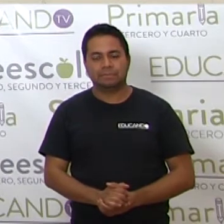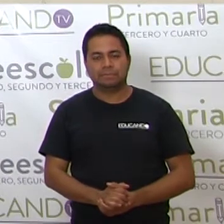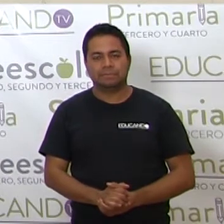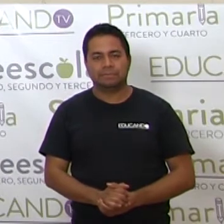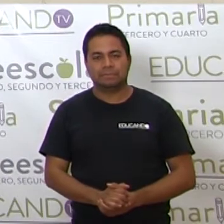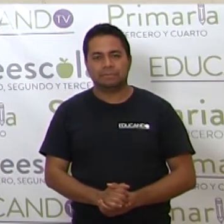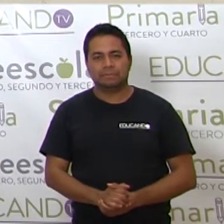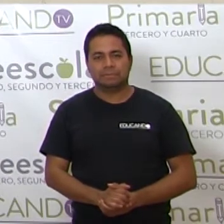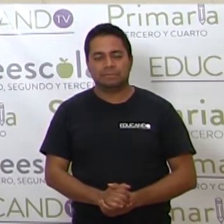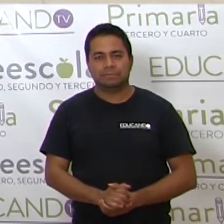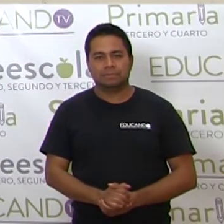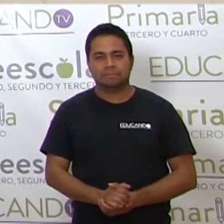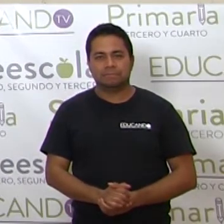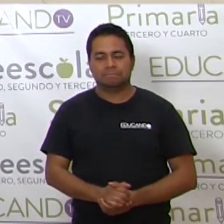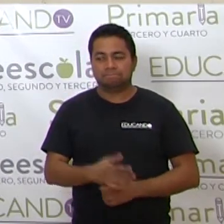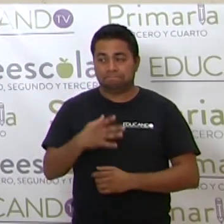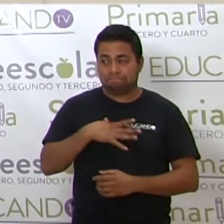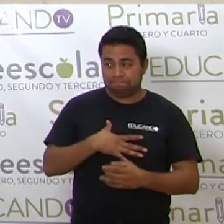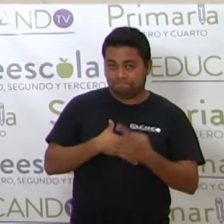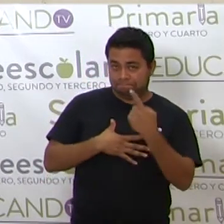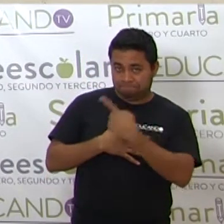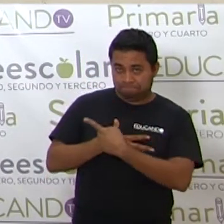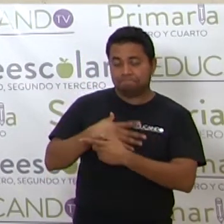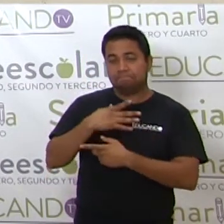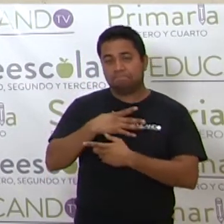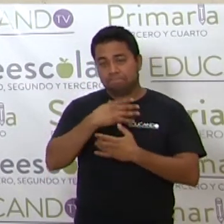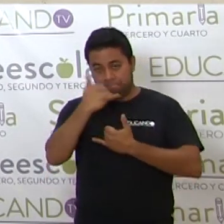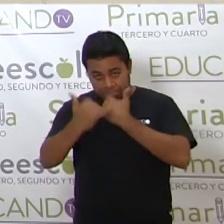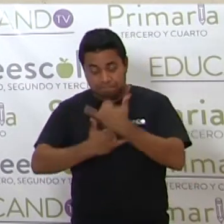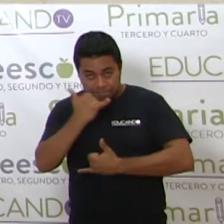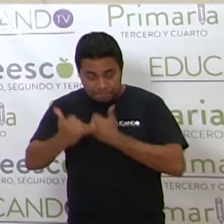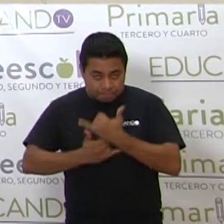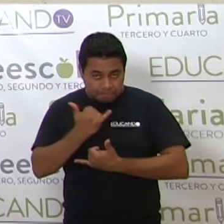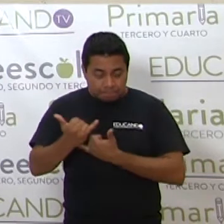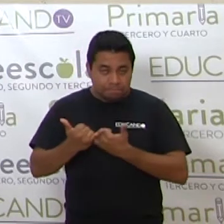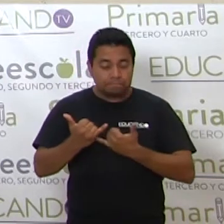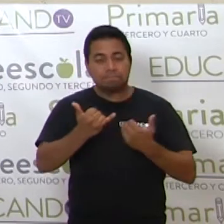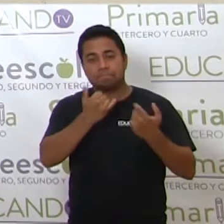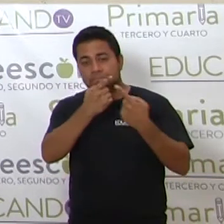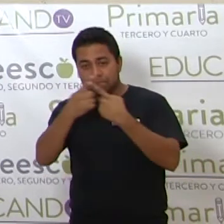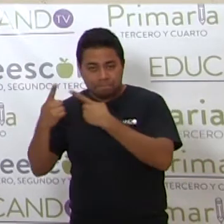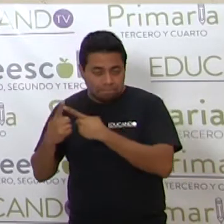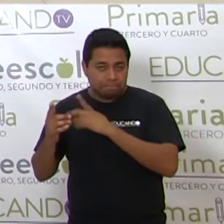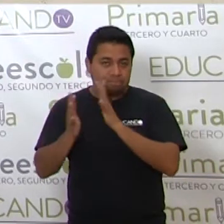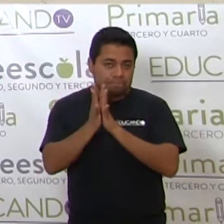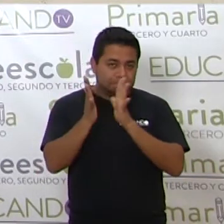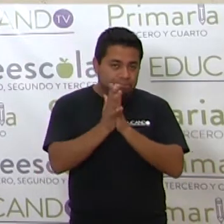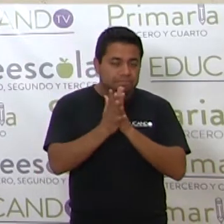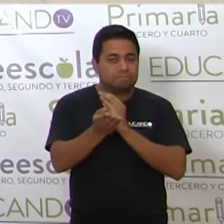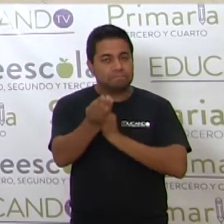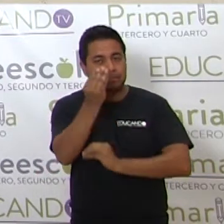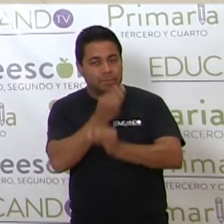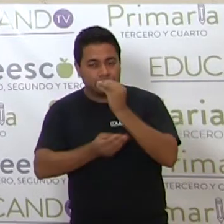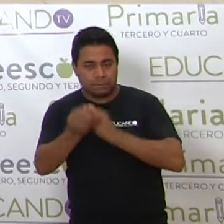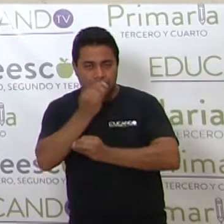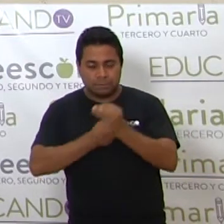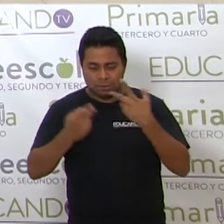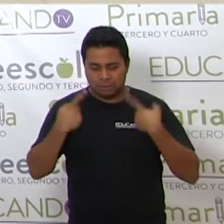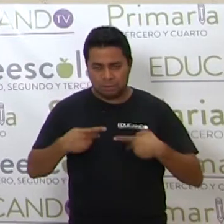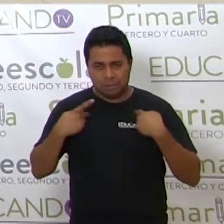así es y vimos que había juegos atracciones comida mucha